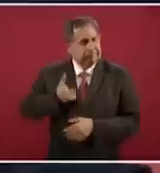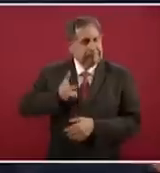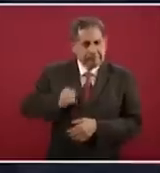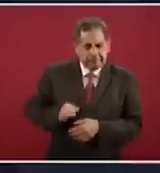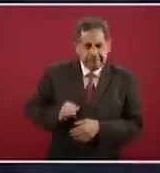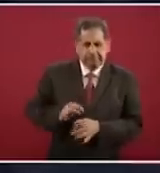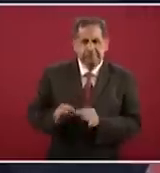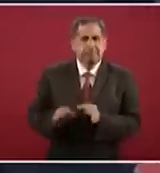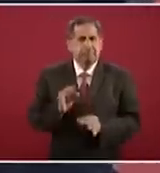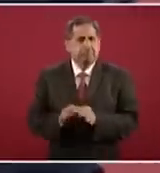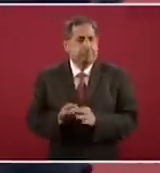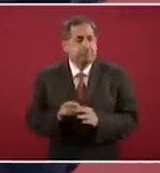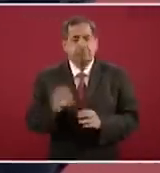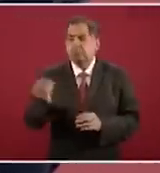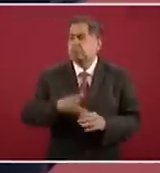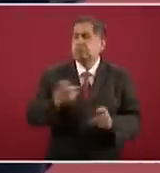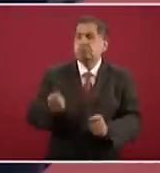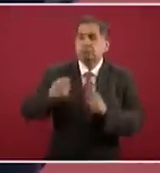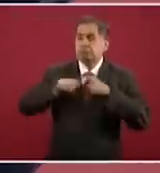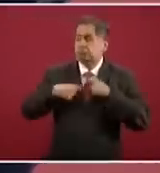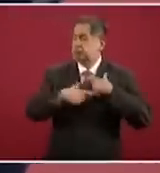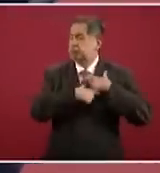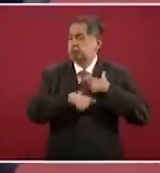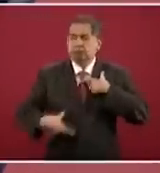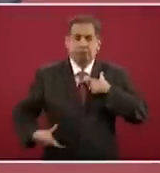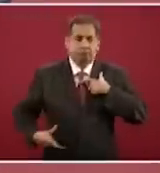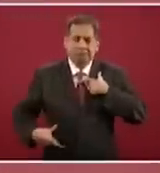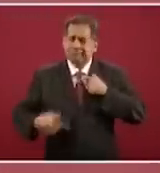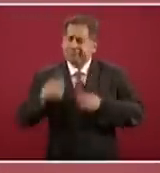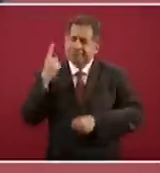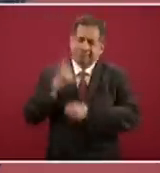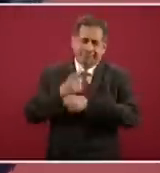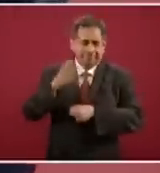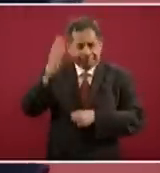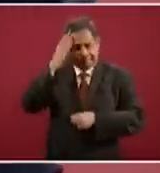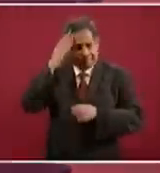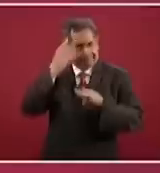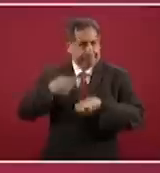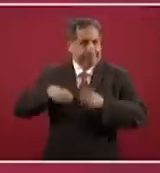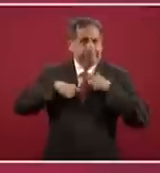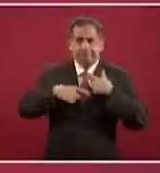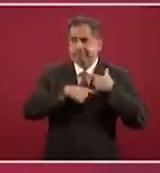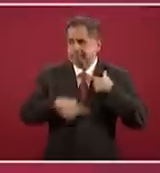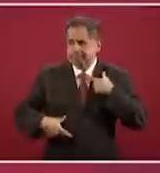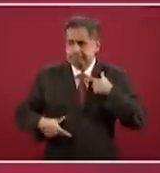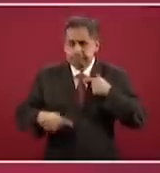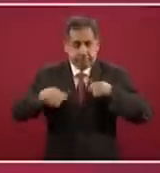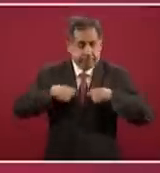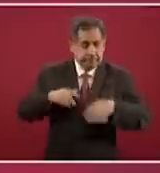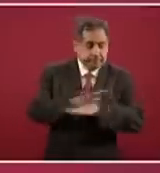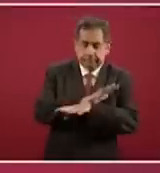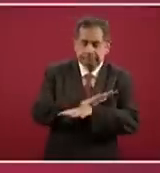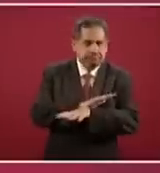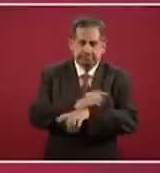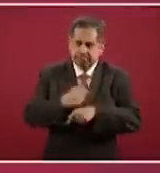ocupando este cargo, el cargo más importante en la